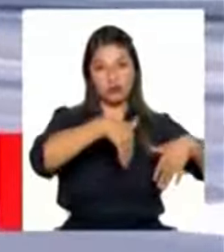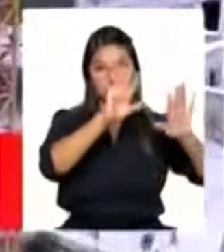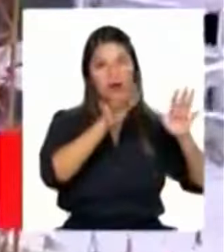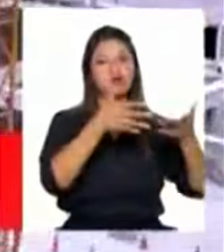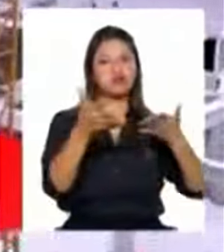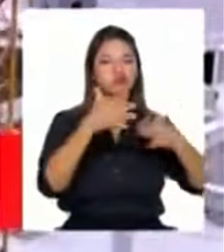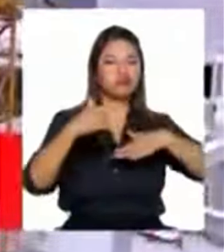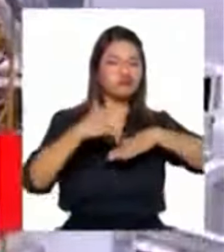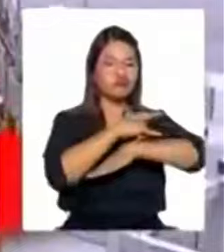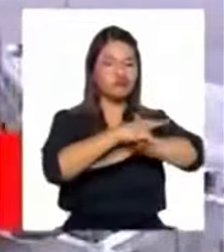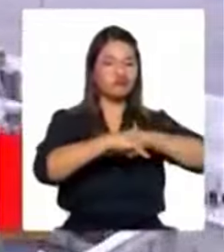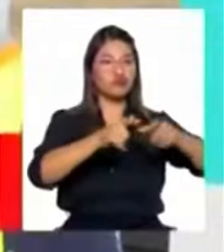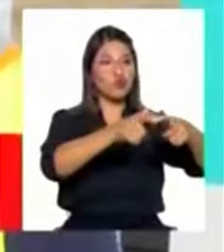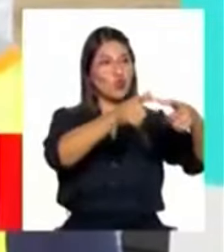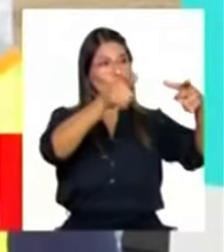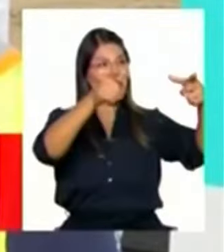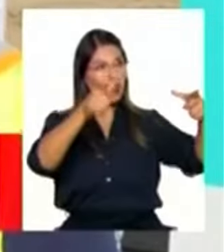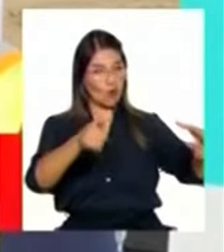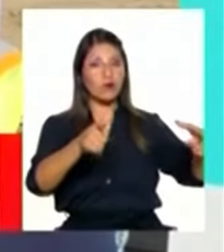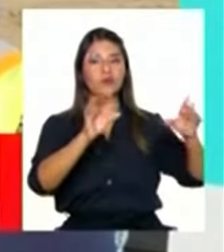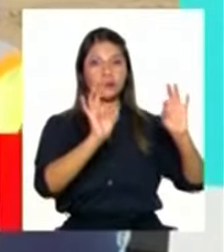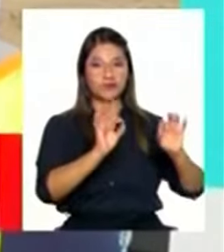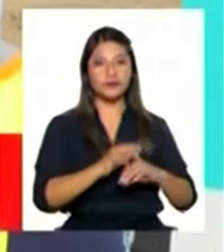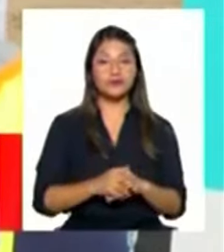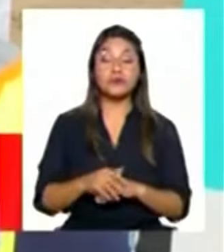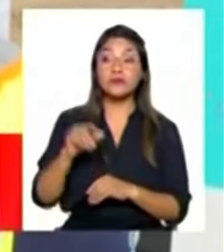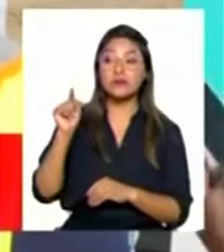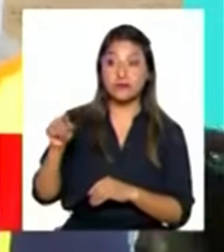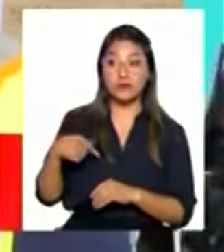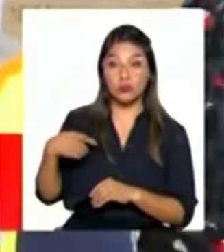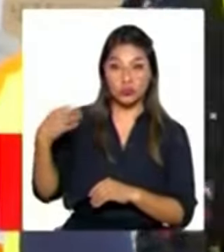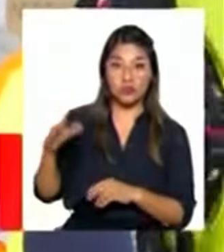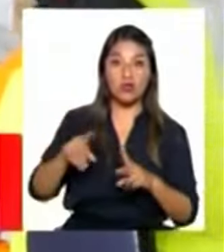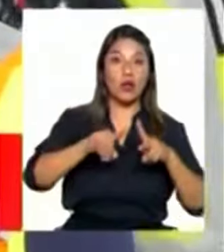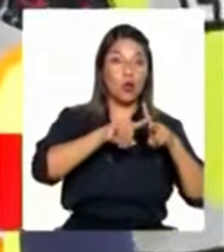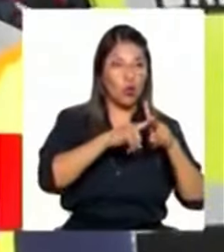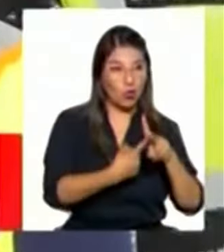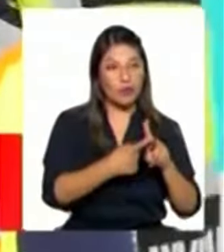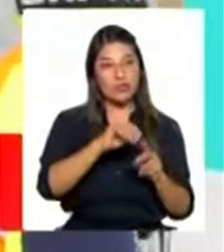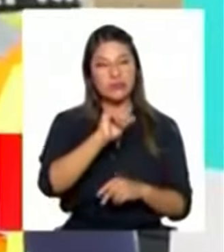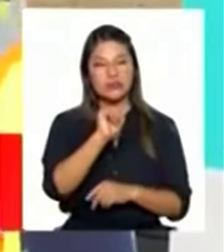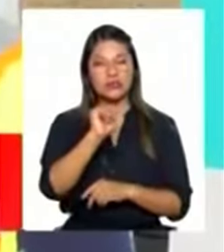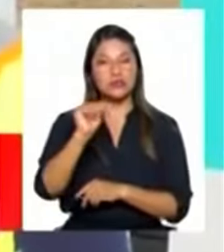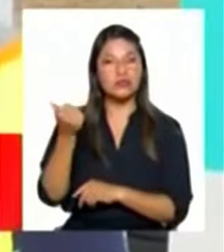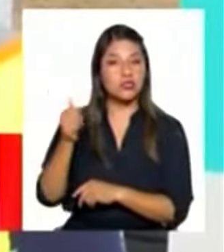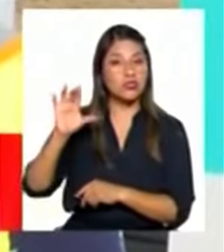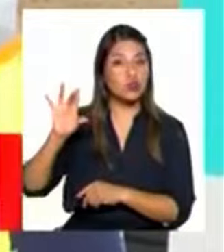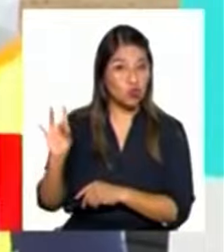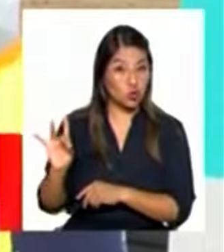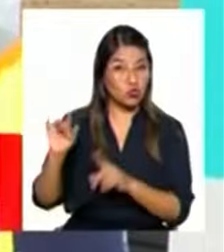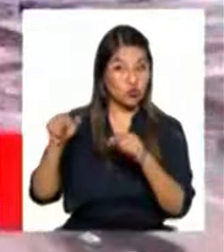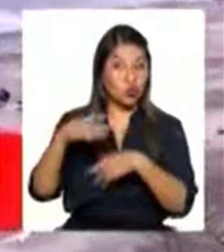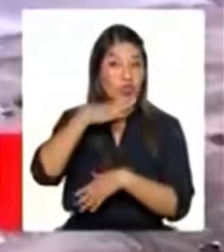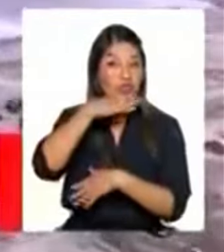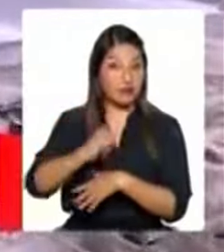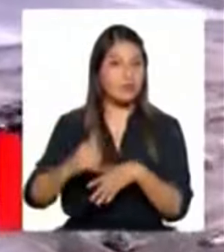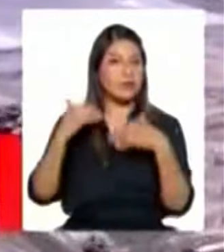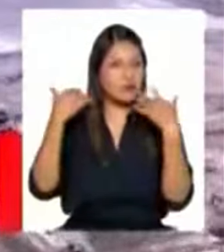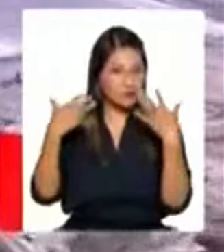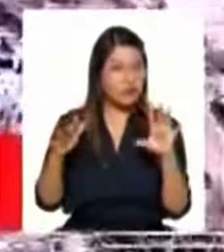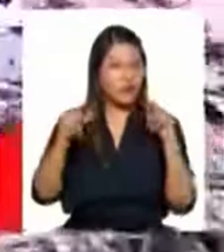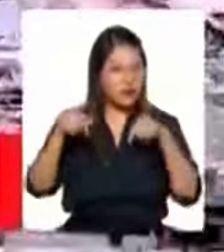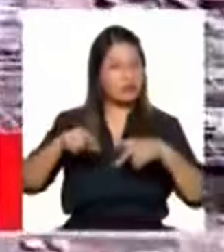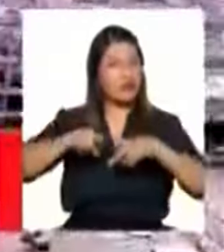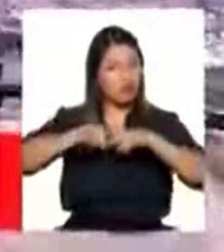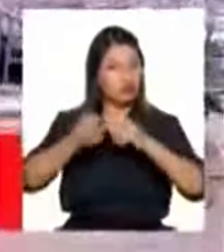operaciones en diciembre de este año. Nosotros vamos a empezar a operar el 18 de diciembre de este año, del 2024. En